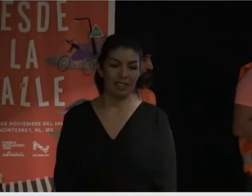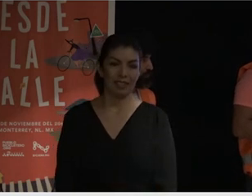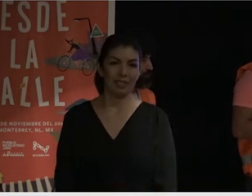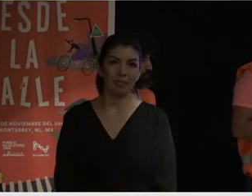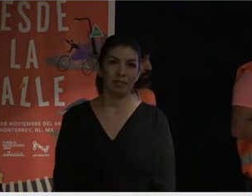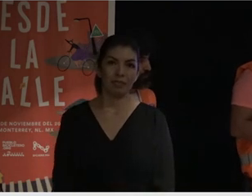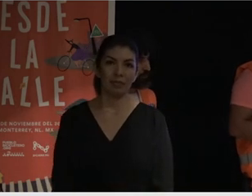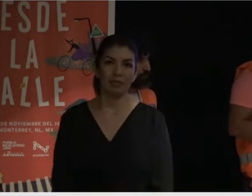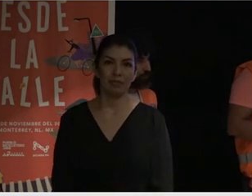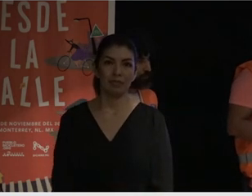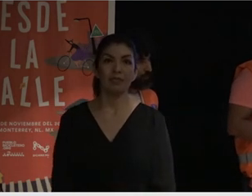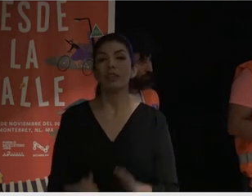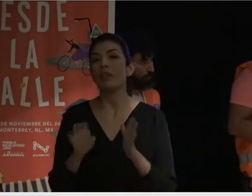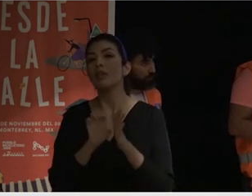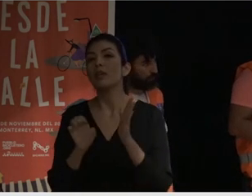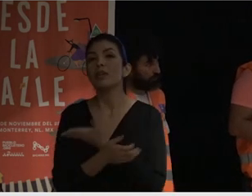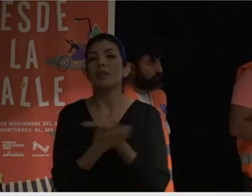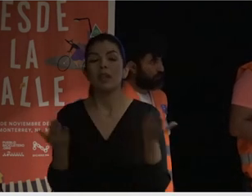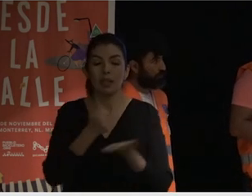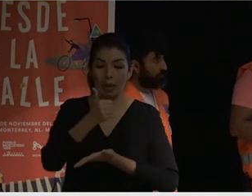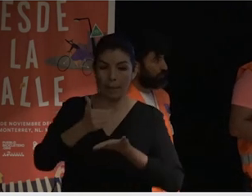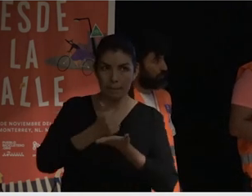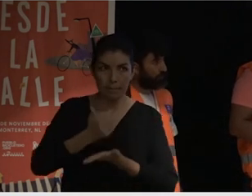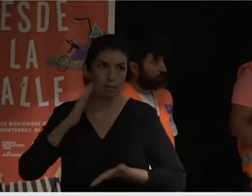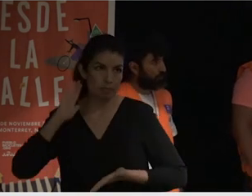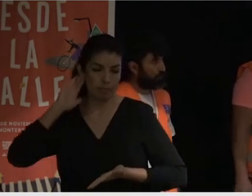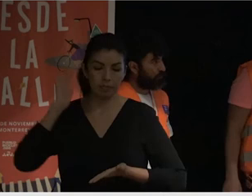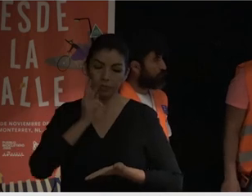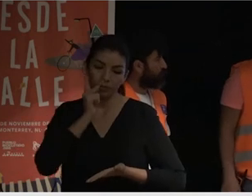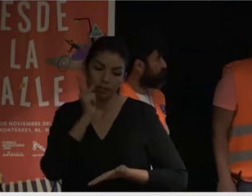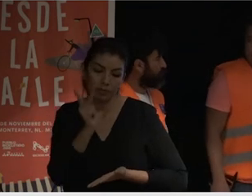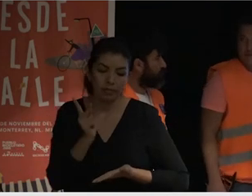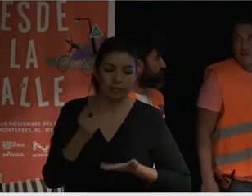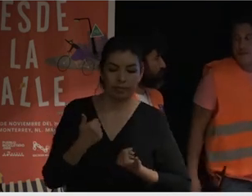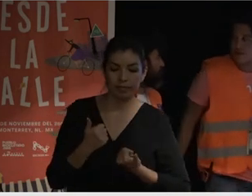si en sus ciudades escuchan colonización, blanqueamiento, aburguesamiento,